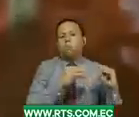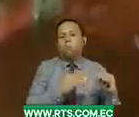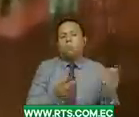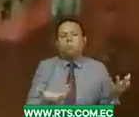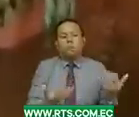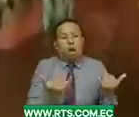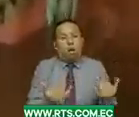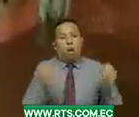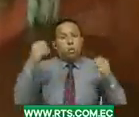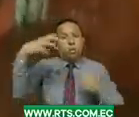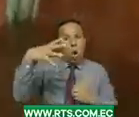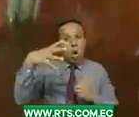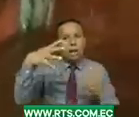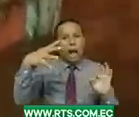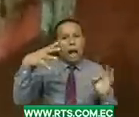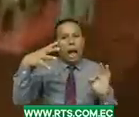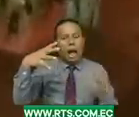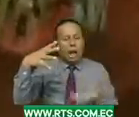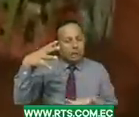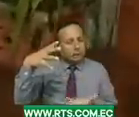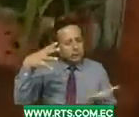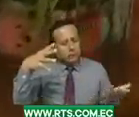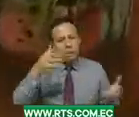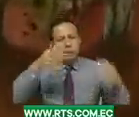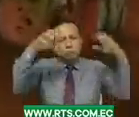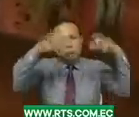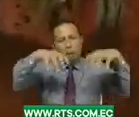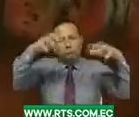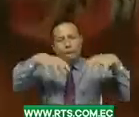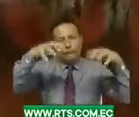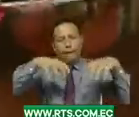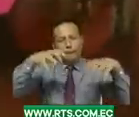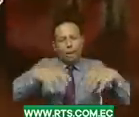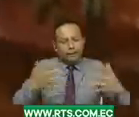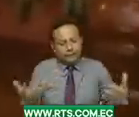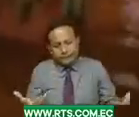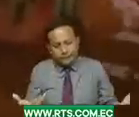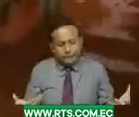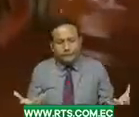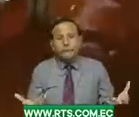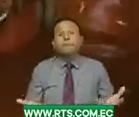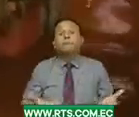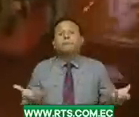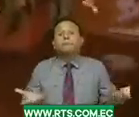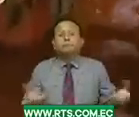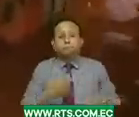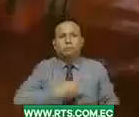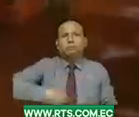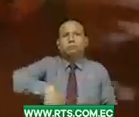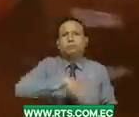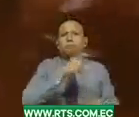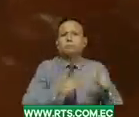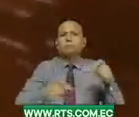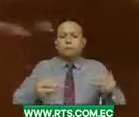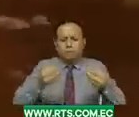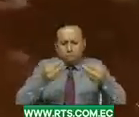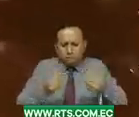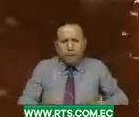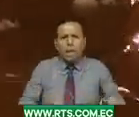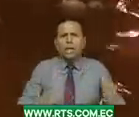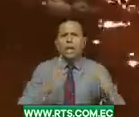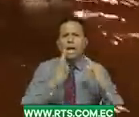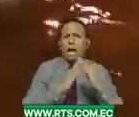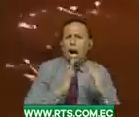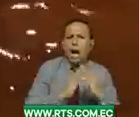sol en estos días, hay bastante lluvia, lamentablemente han tenido pérdidas de bienes de los